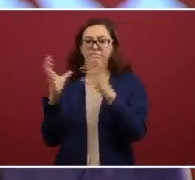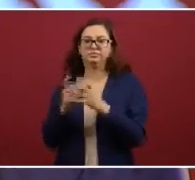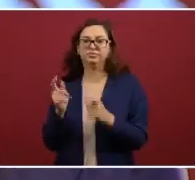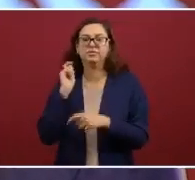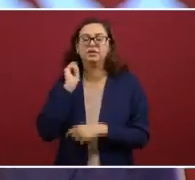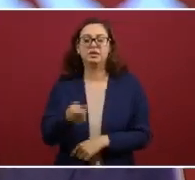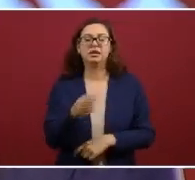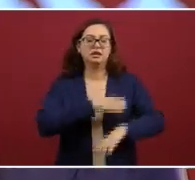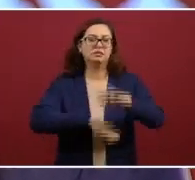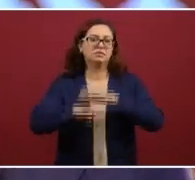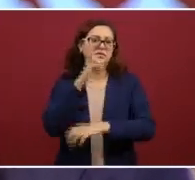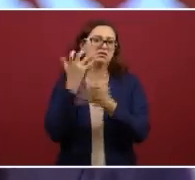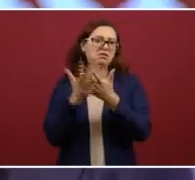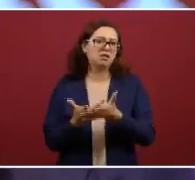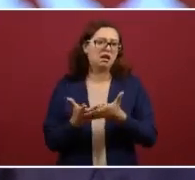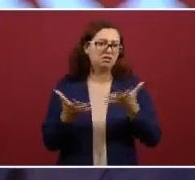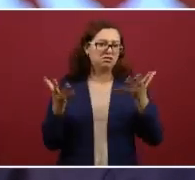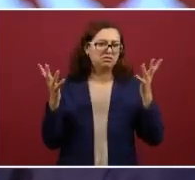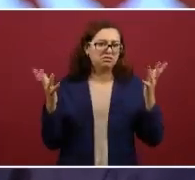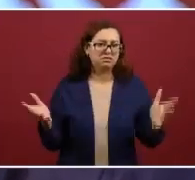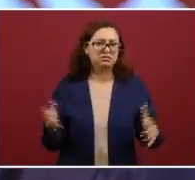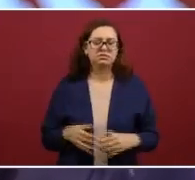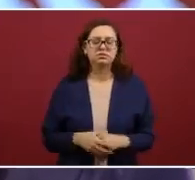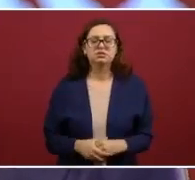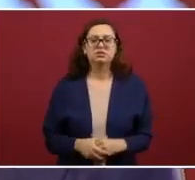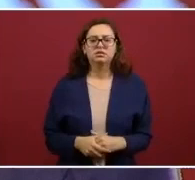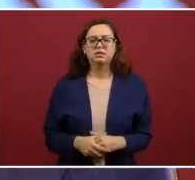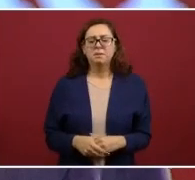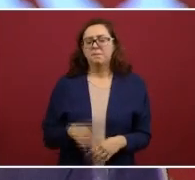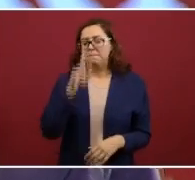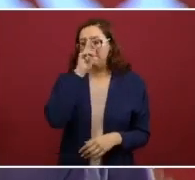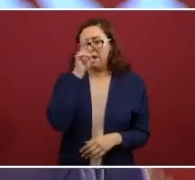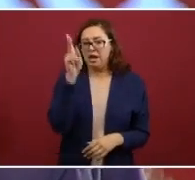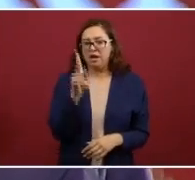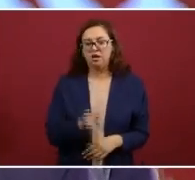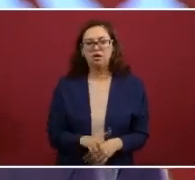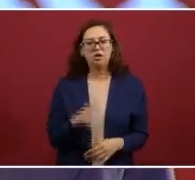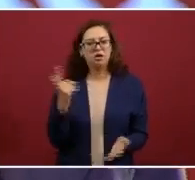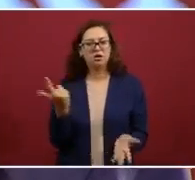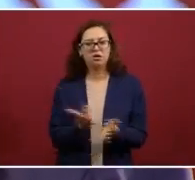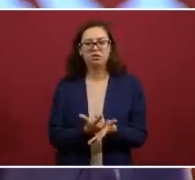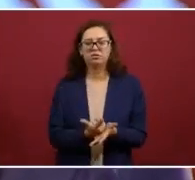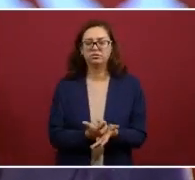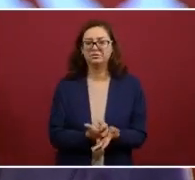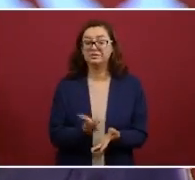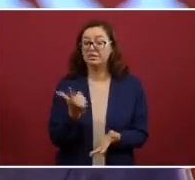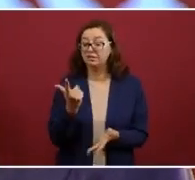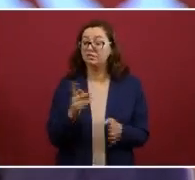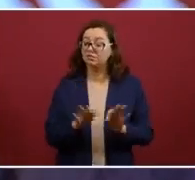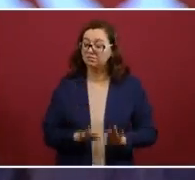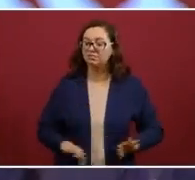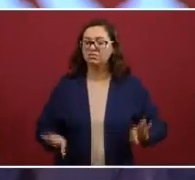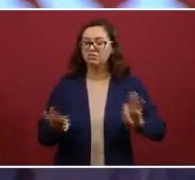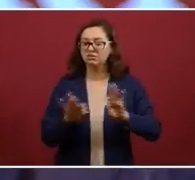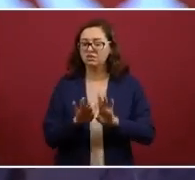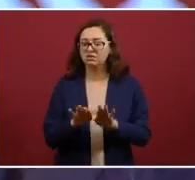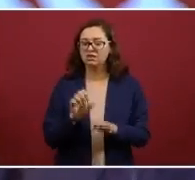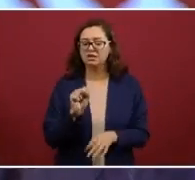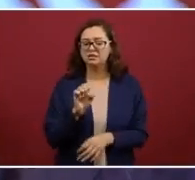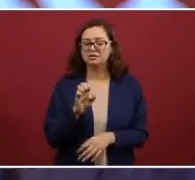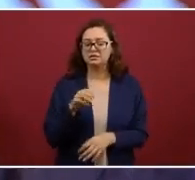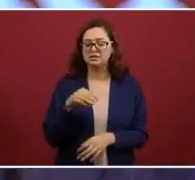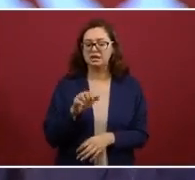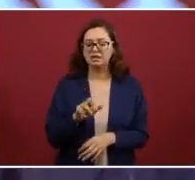grandes corporaciones. En el acto de mayor desvergüenza, esto es muy importante, la Semarnat junto